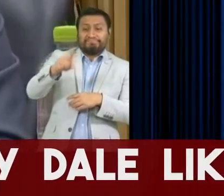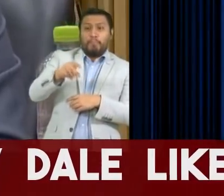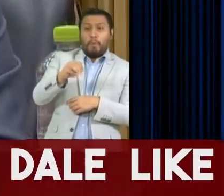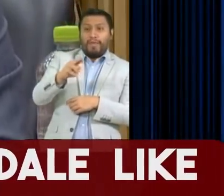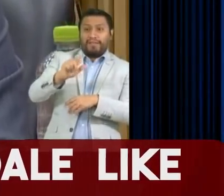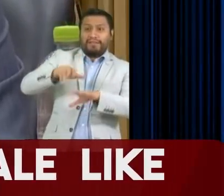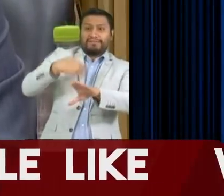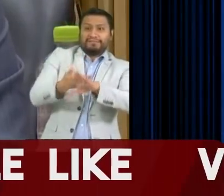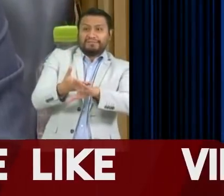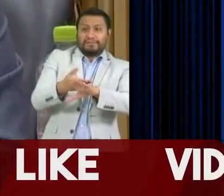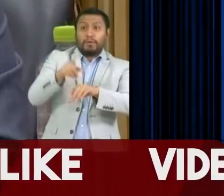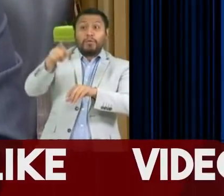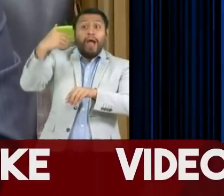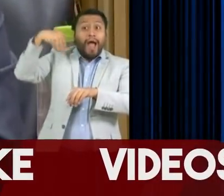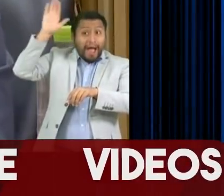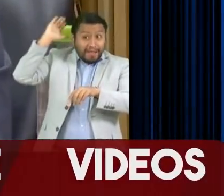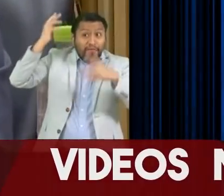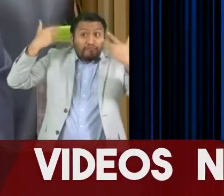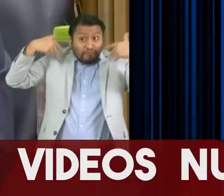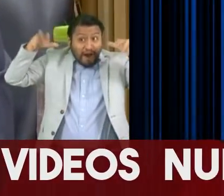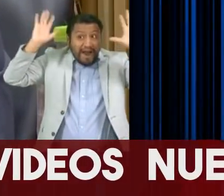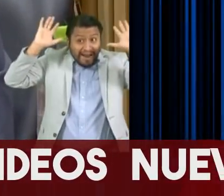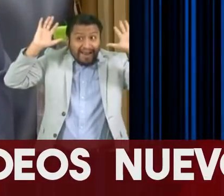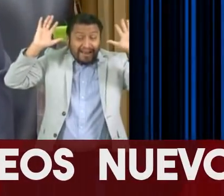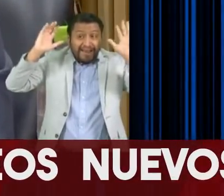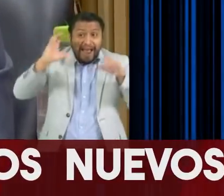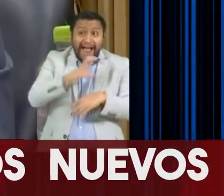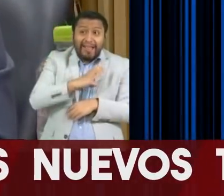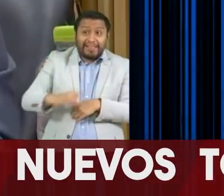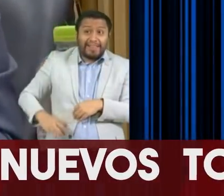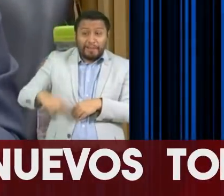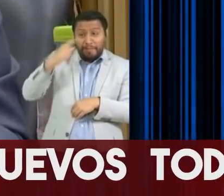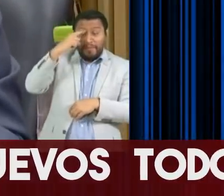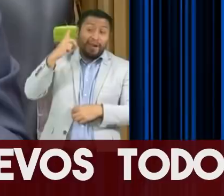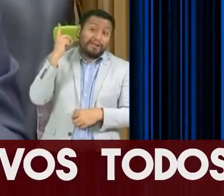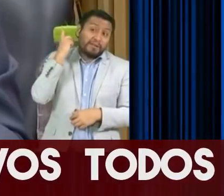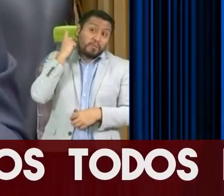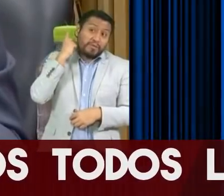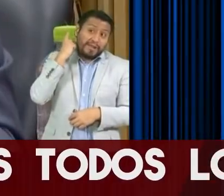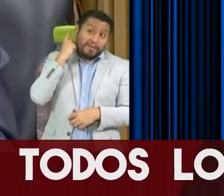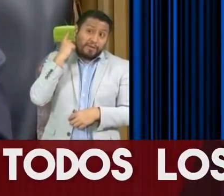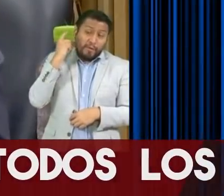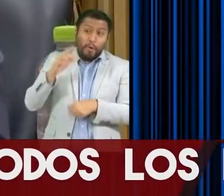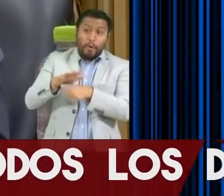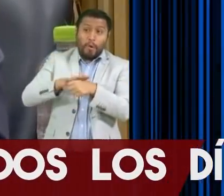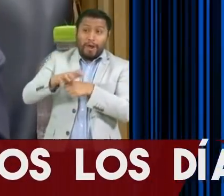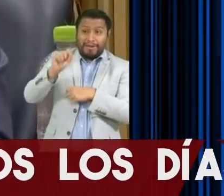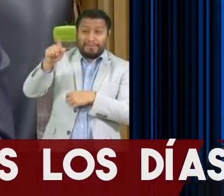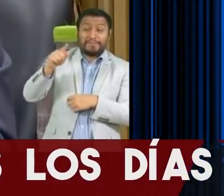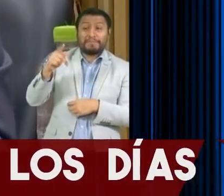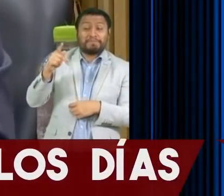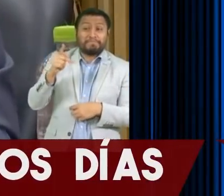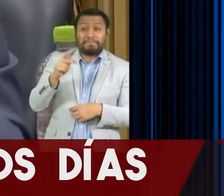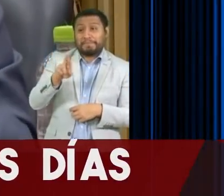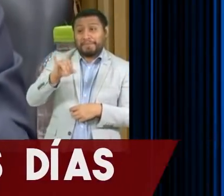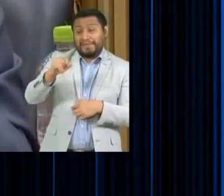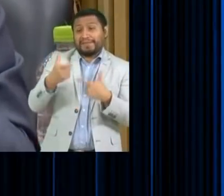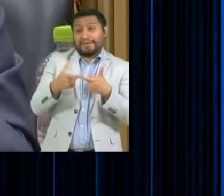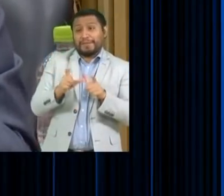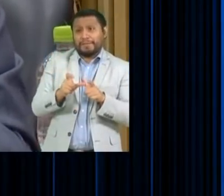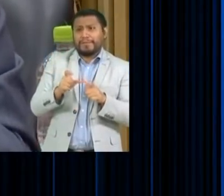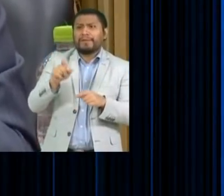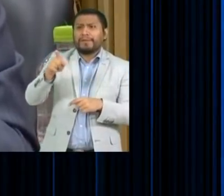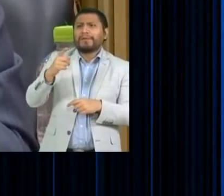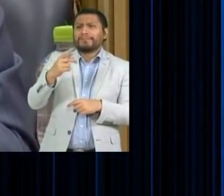Fue candidato a diputado local por el PRI y ocupó un montón